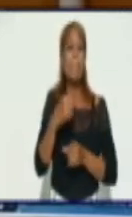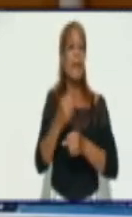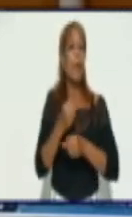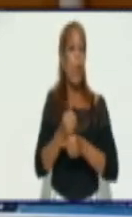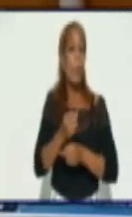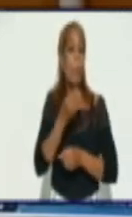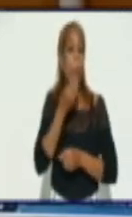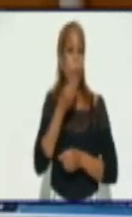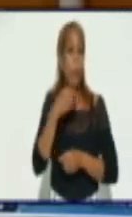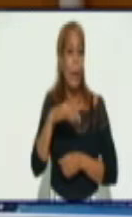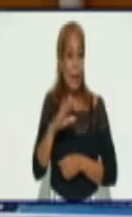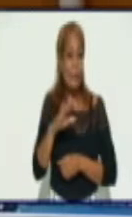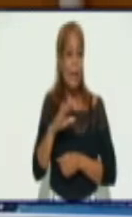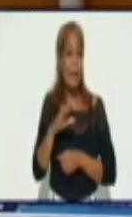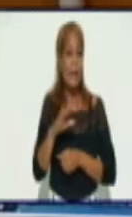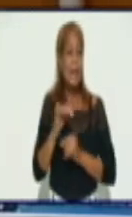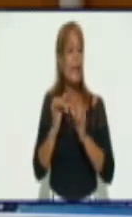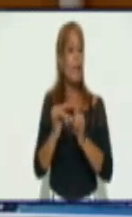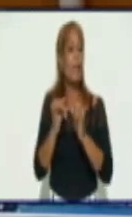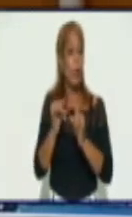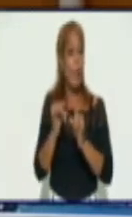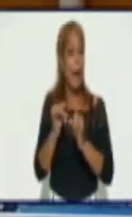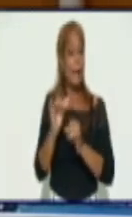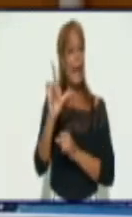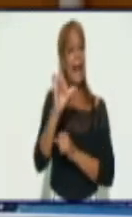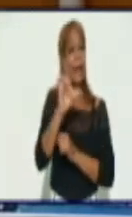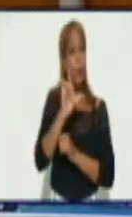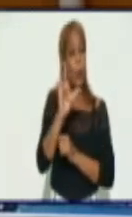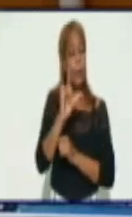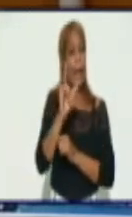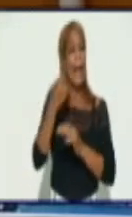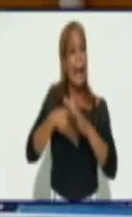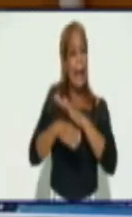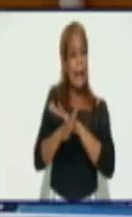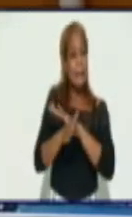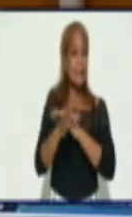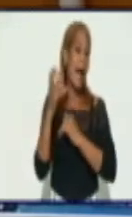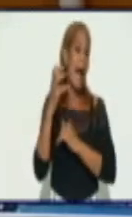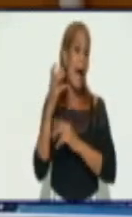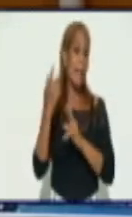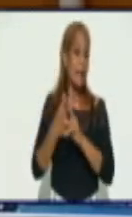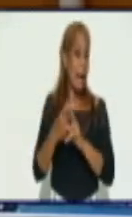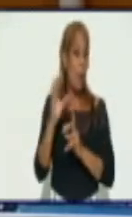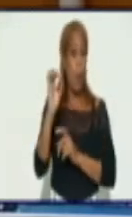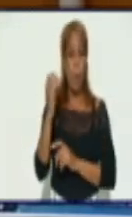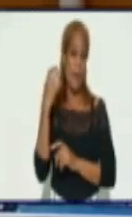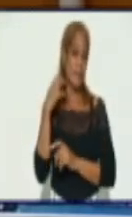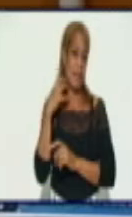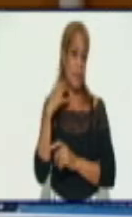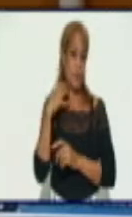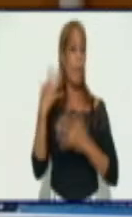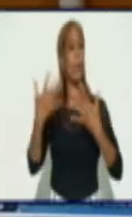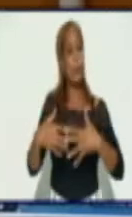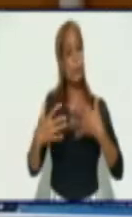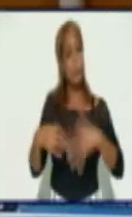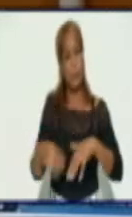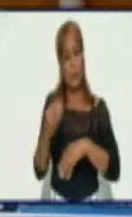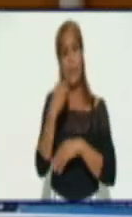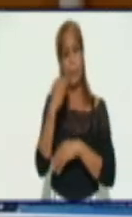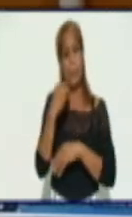que mañana tiene que traer el lunes tiene que entrar en bayamo y en manzanillo una cantidad de producción agropecuarias de ellos eso se